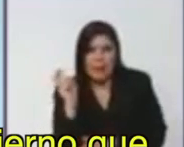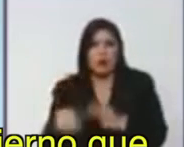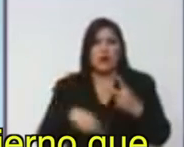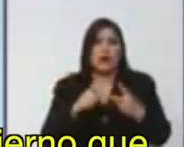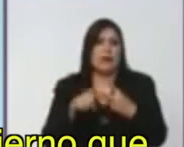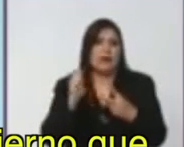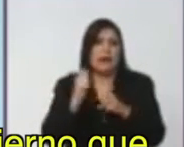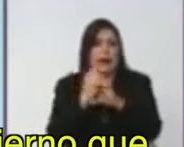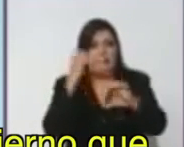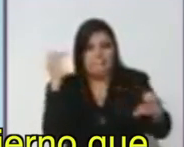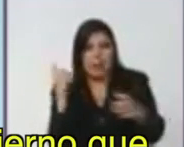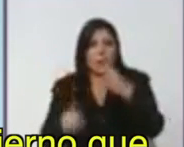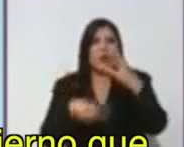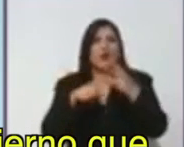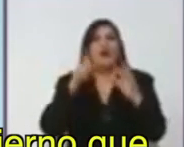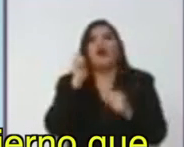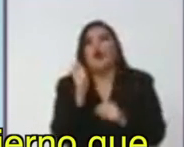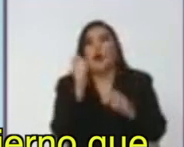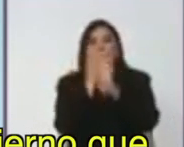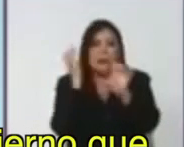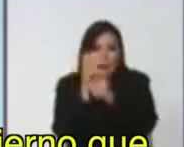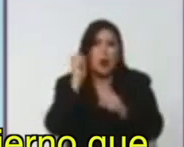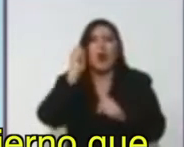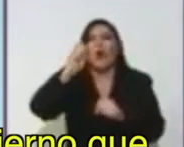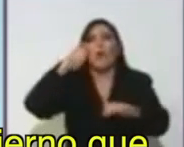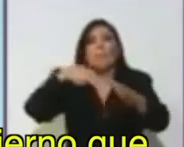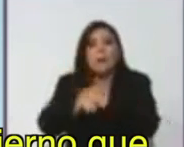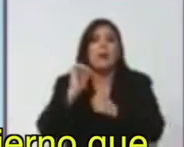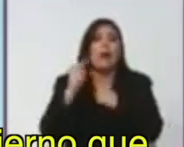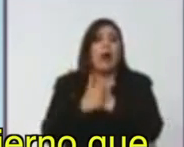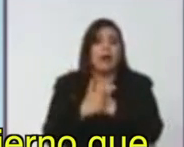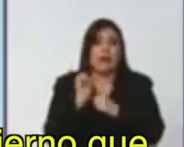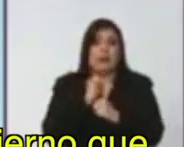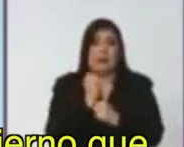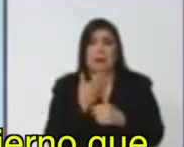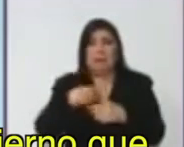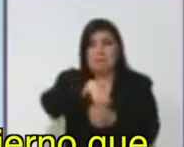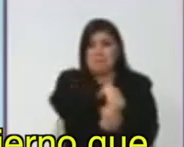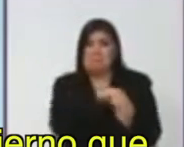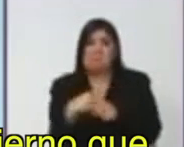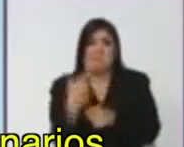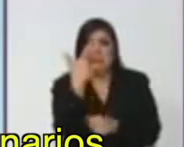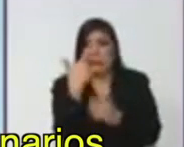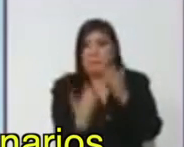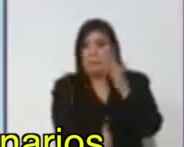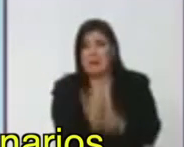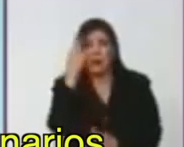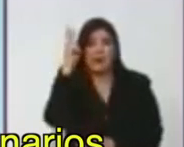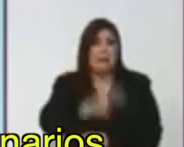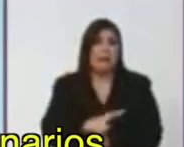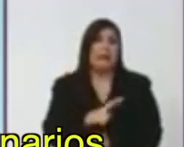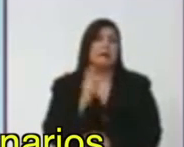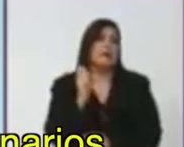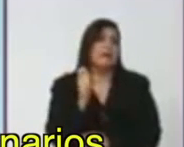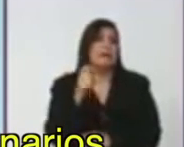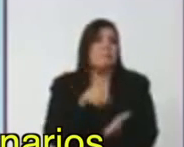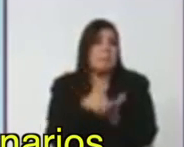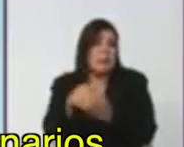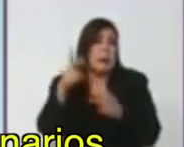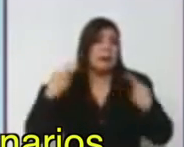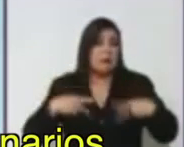Lorena Osornio, candidata independiente, prometió un gobierno que trabaje a favor de la gente, iniciando por quitarles recursos a los partidos